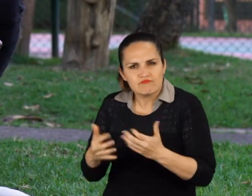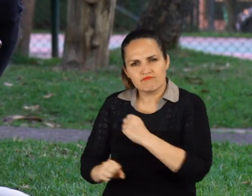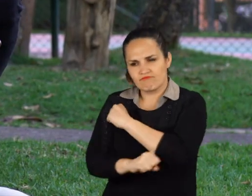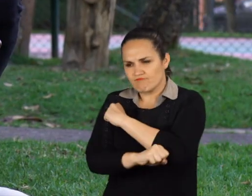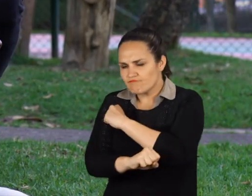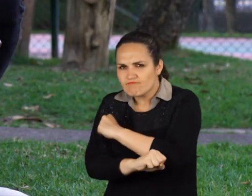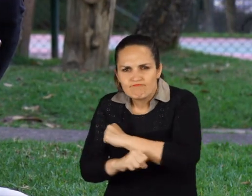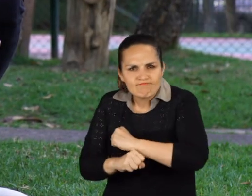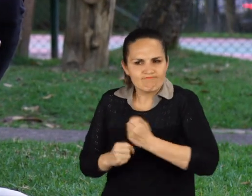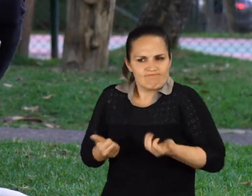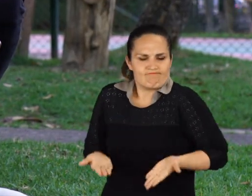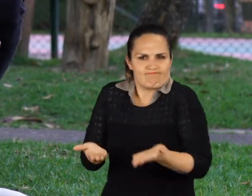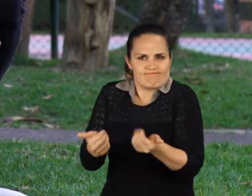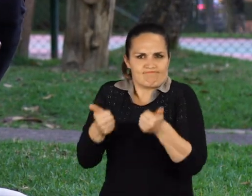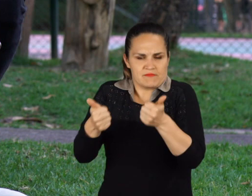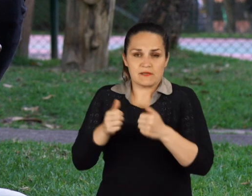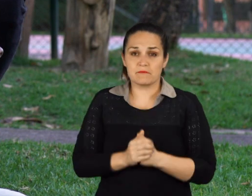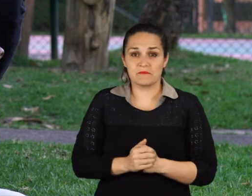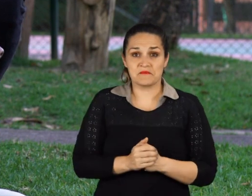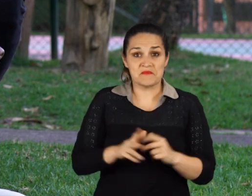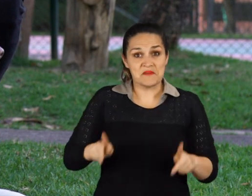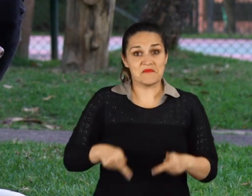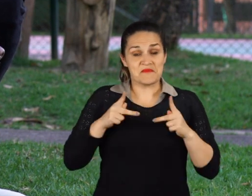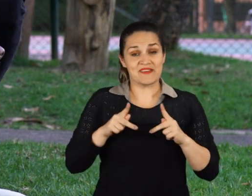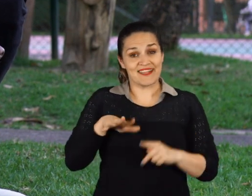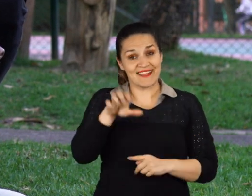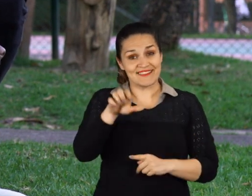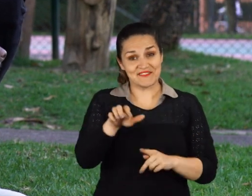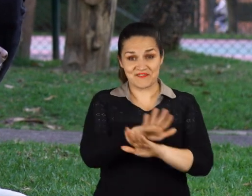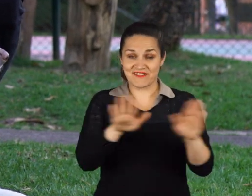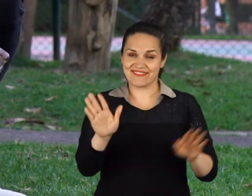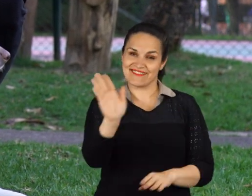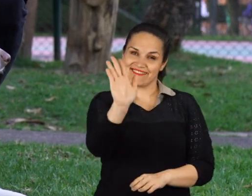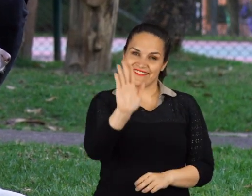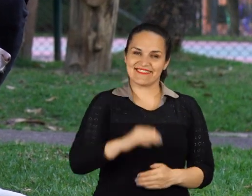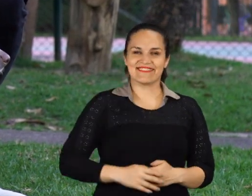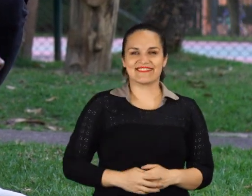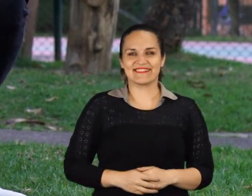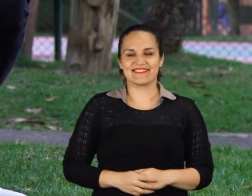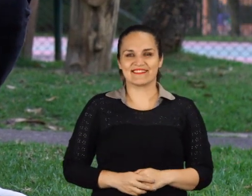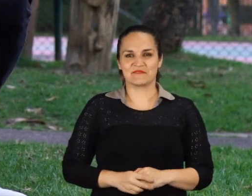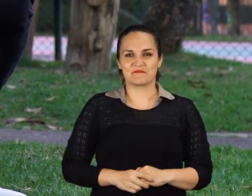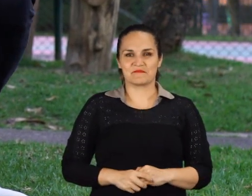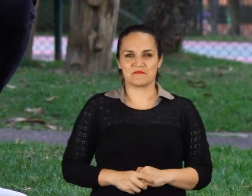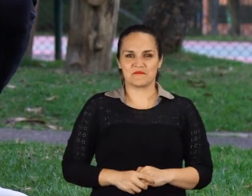cada uno de nuestros pacientes y sus familias. Esto fue Vida y Cáncer. Hasta la próxima.